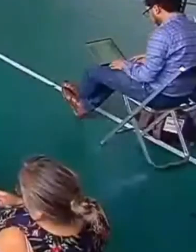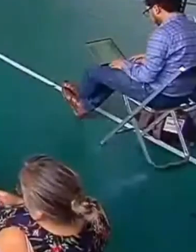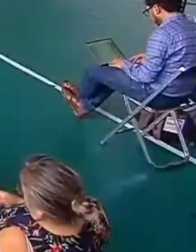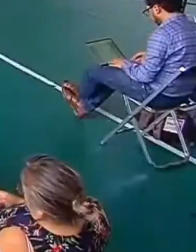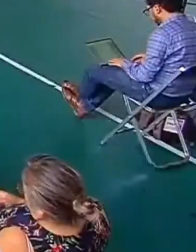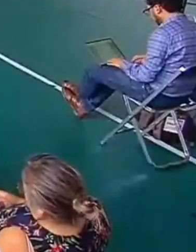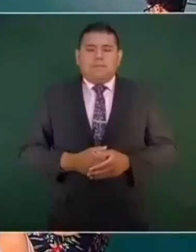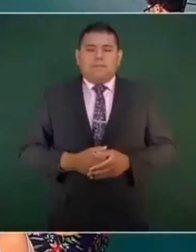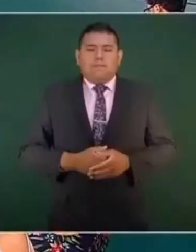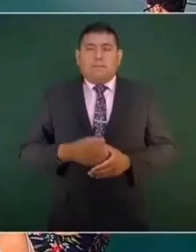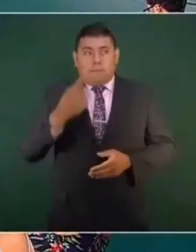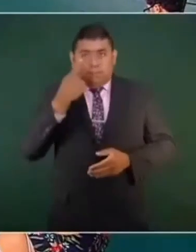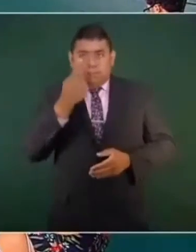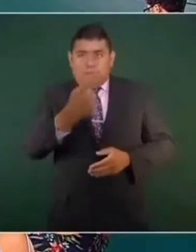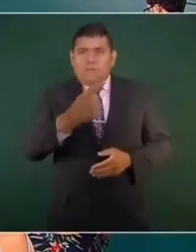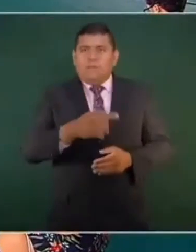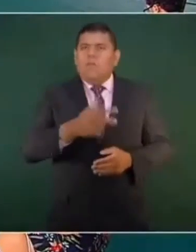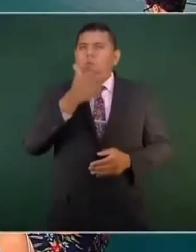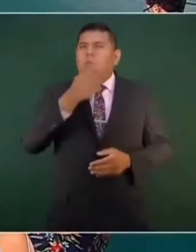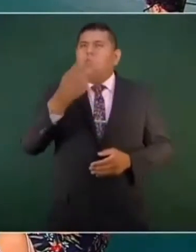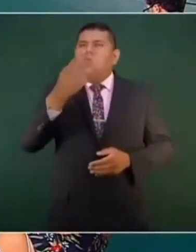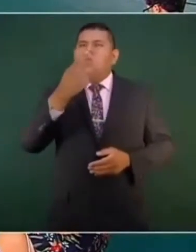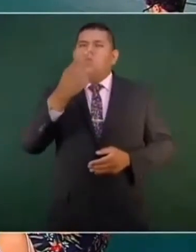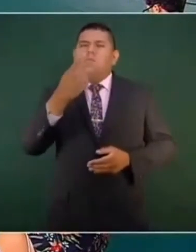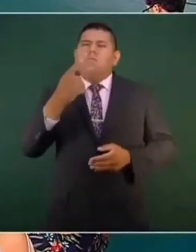el que desató la guerra,